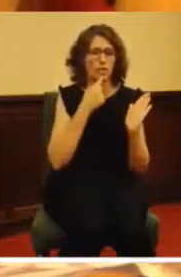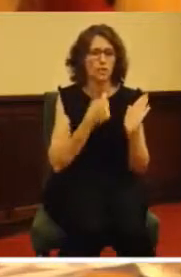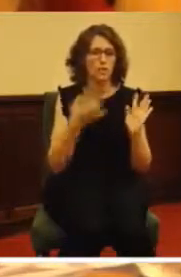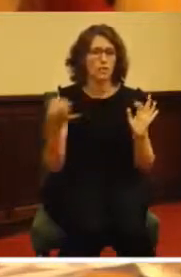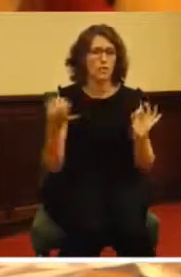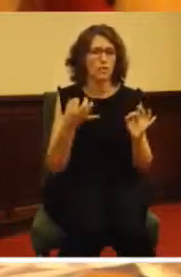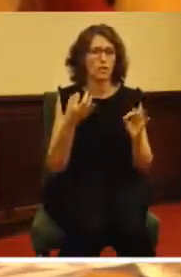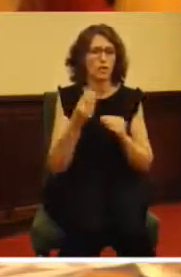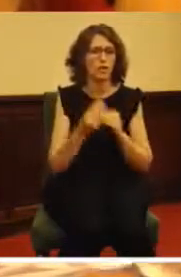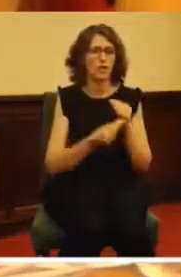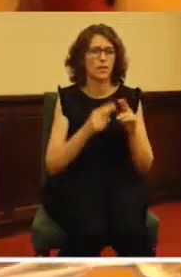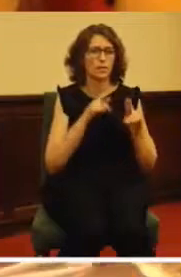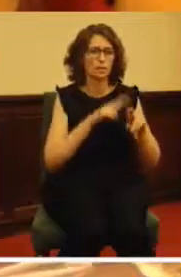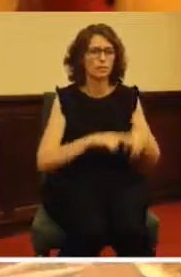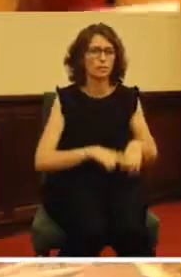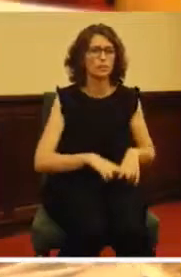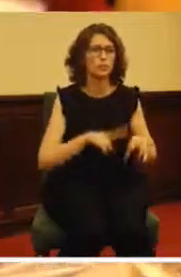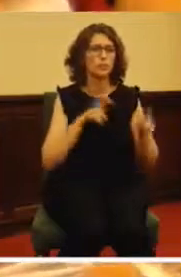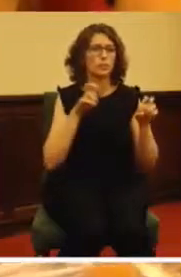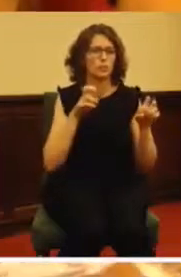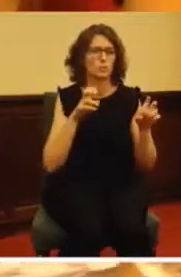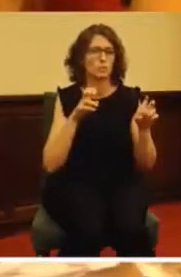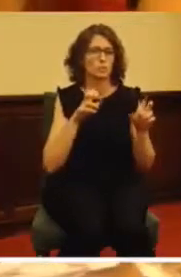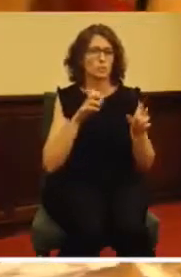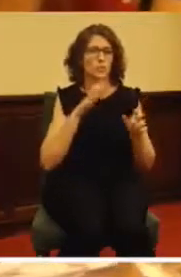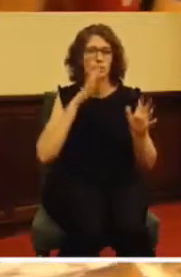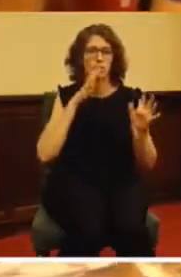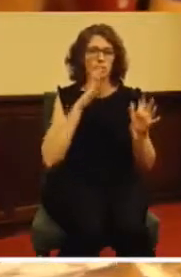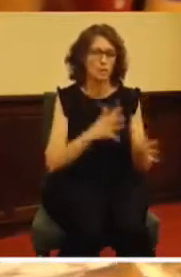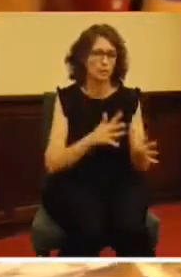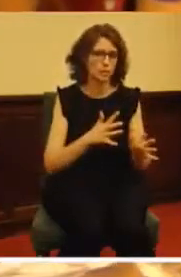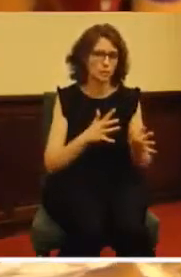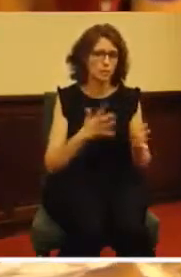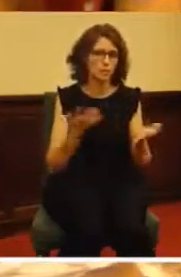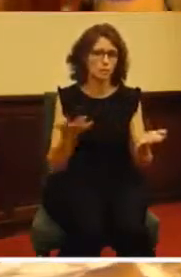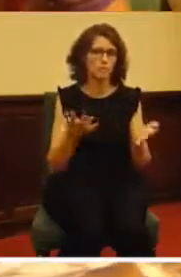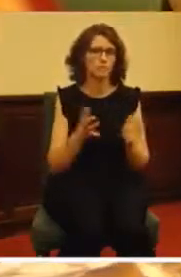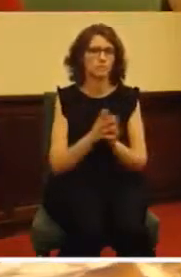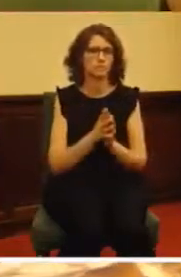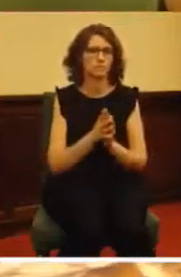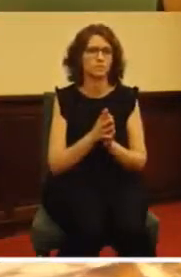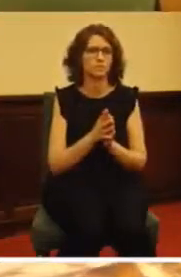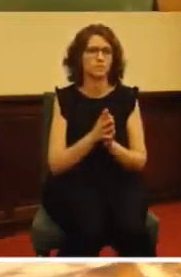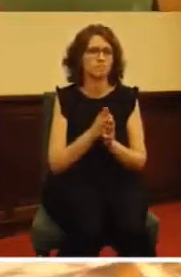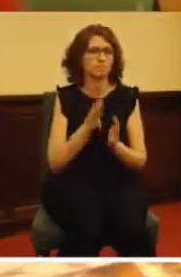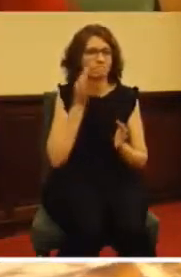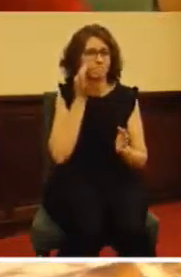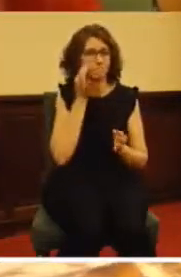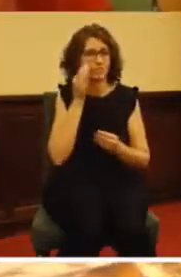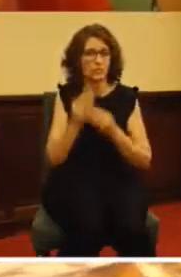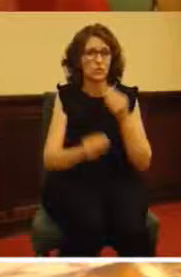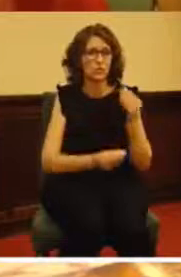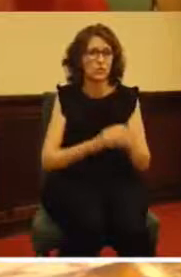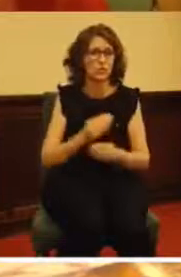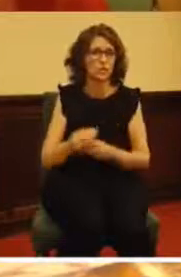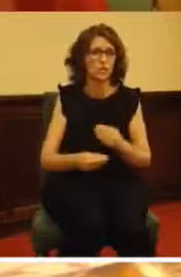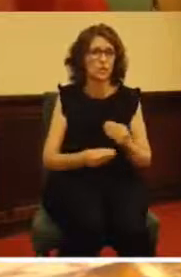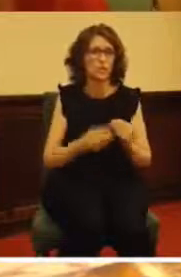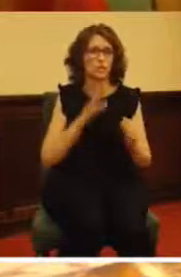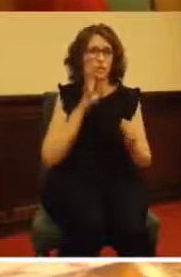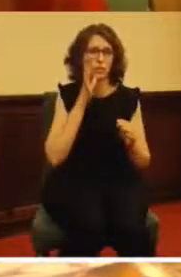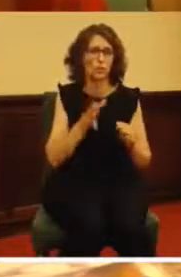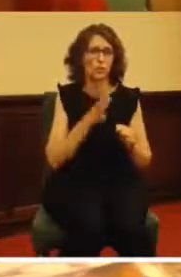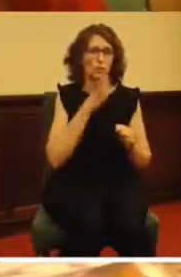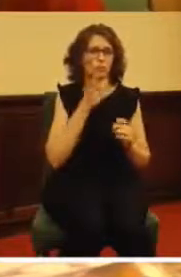hacerse una nueva revisión catastral cada 10 años. ¿Qué ocurre? Pues que no se hace. No se hace porque es